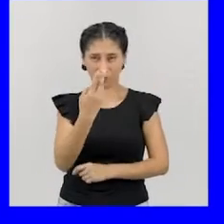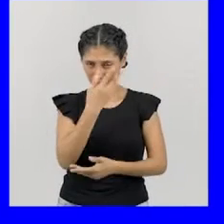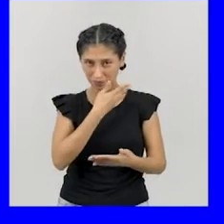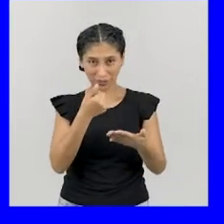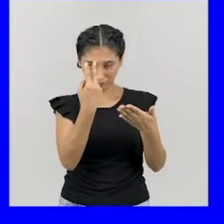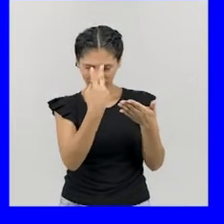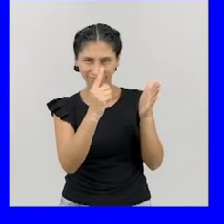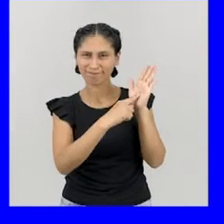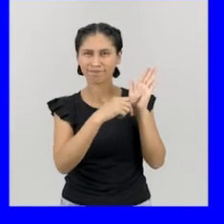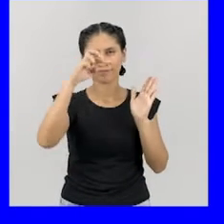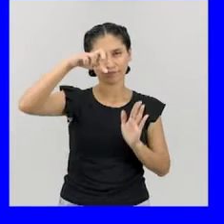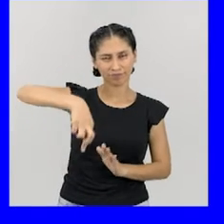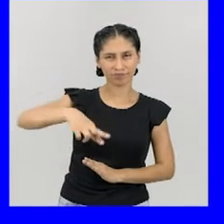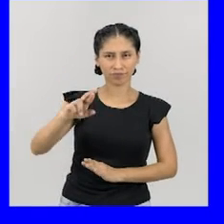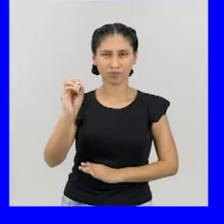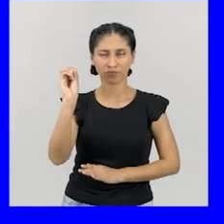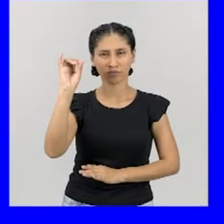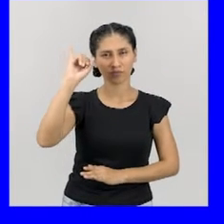propiedades.